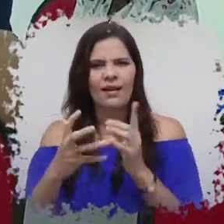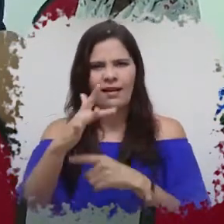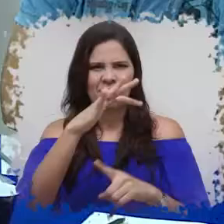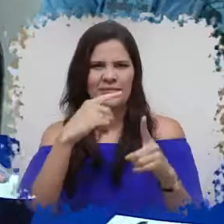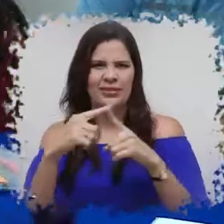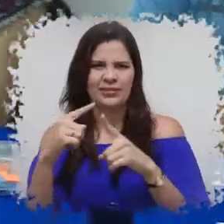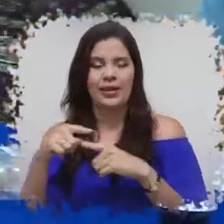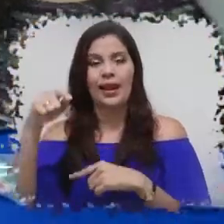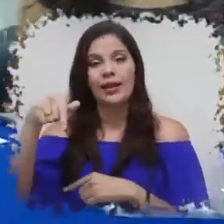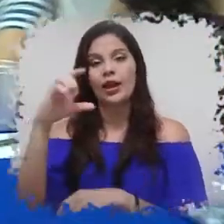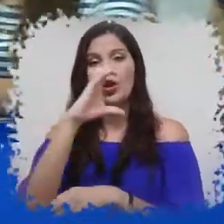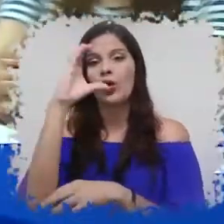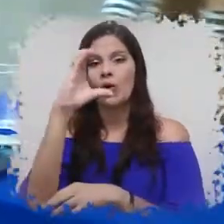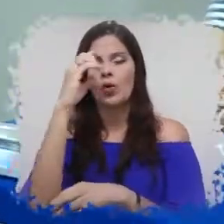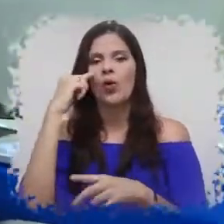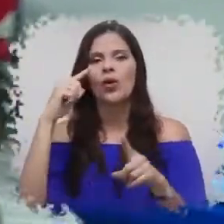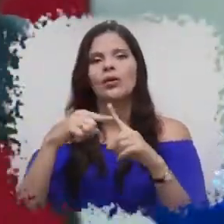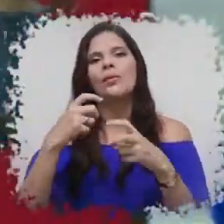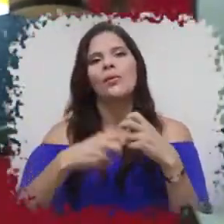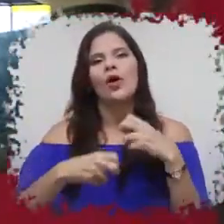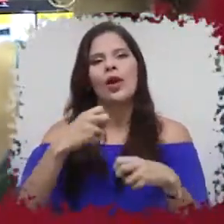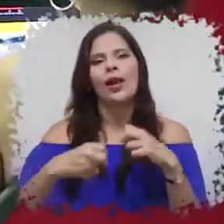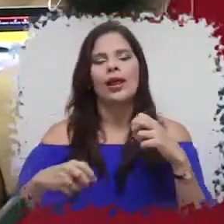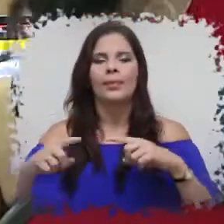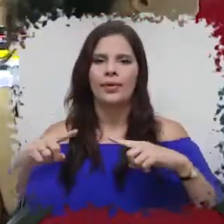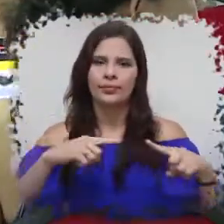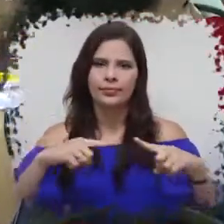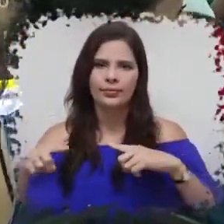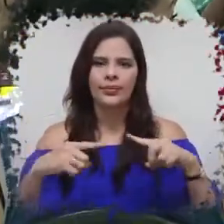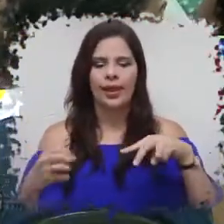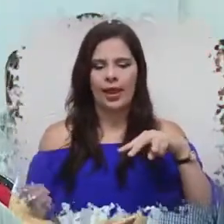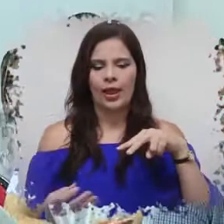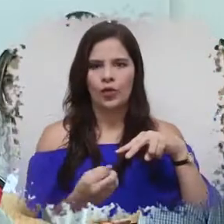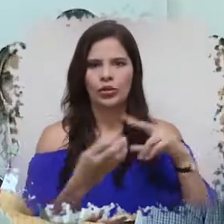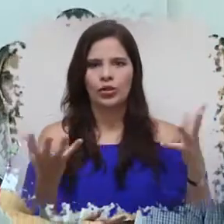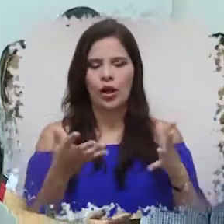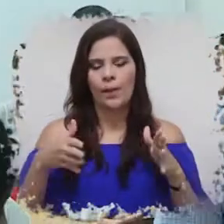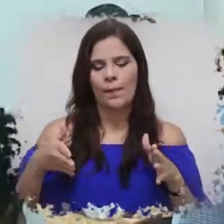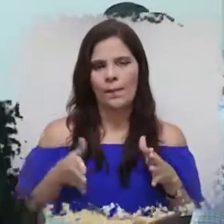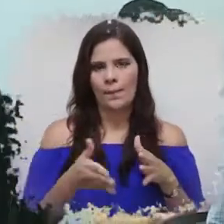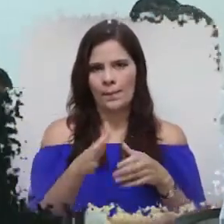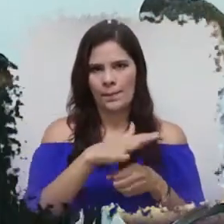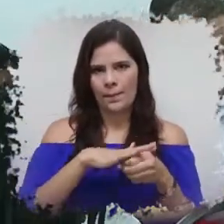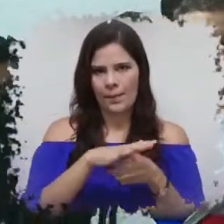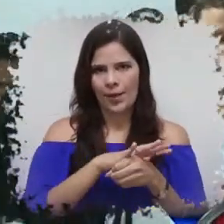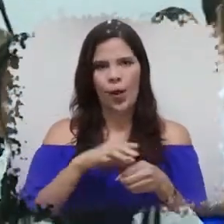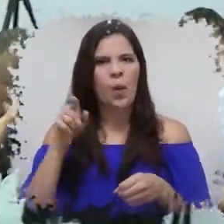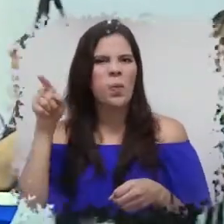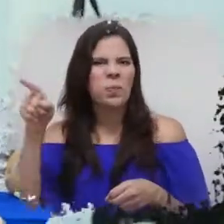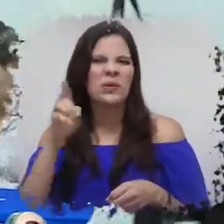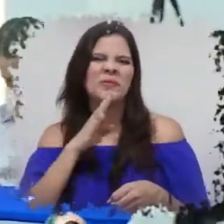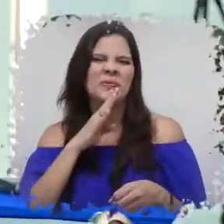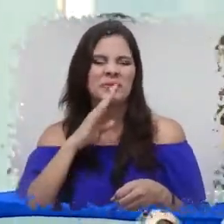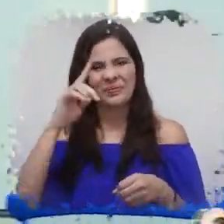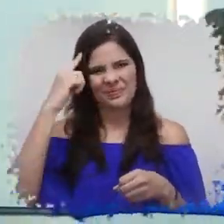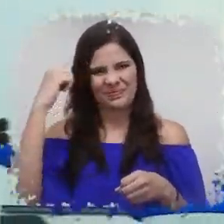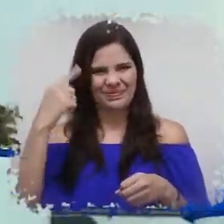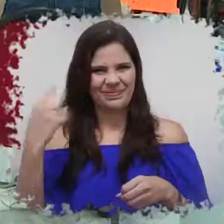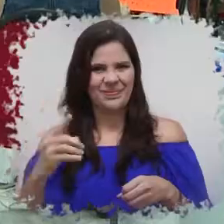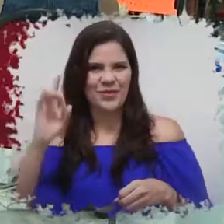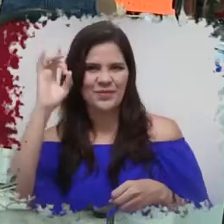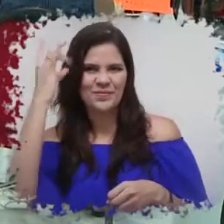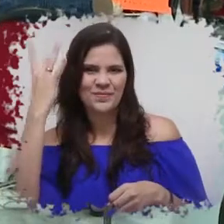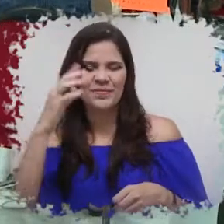tuvo como objeto de estudio la problemática de educación y gestión cultural en el barrio Pescaíto, donde nació y se crió el astro del fútbol